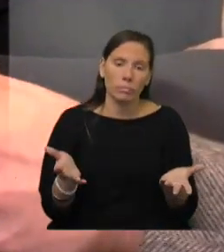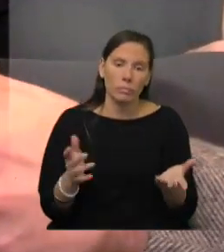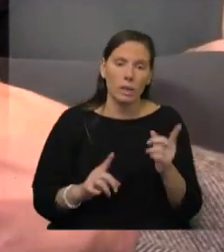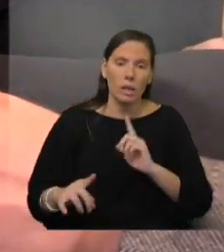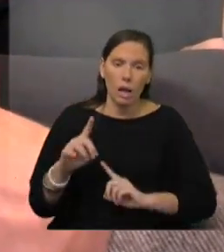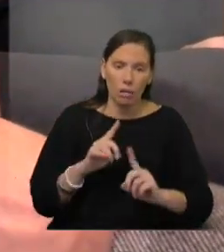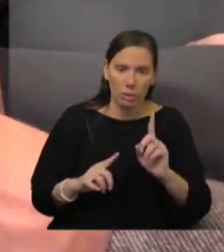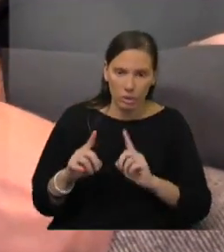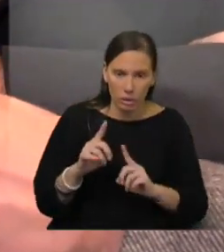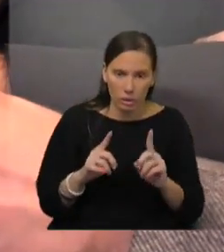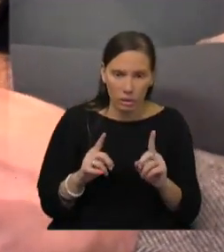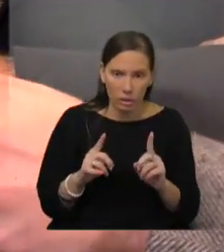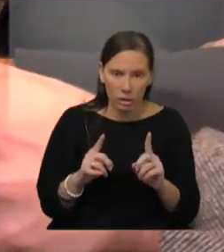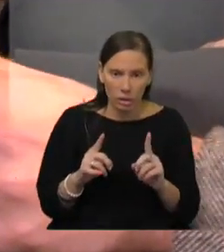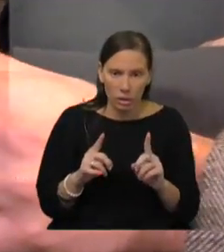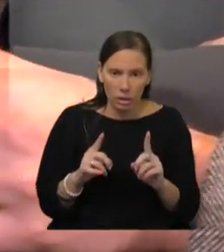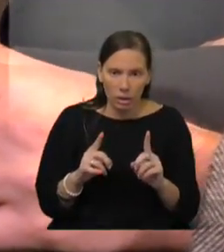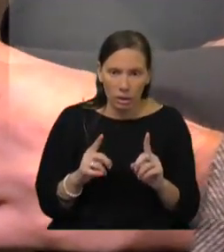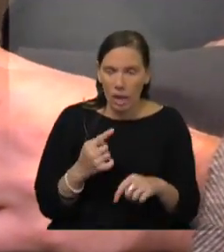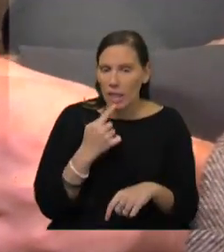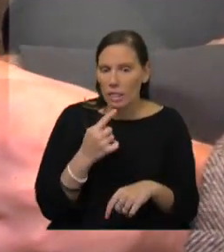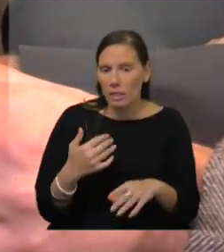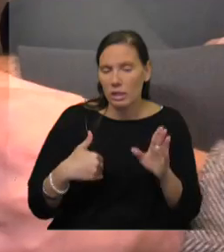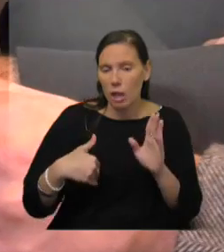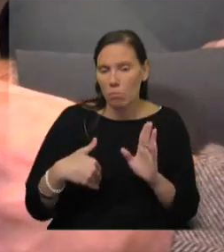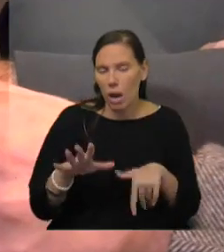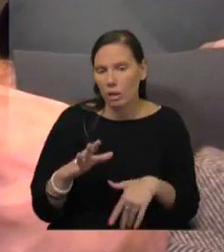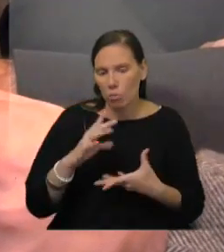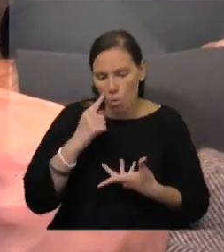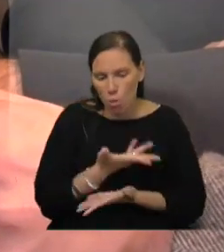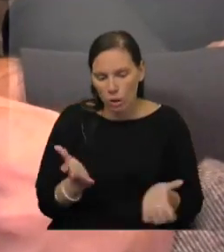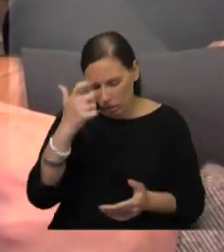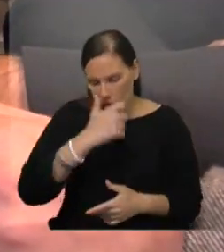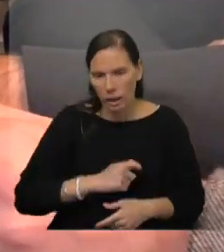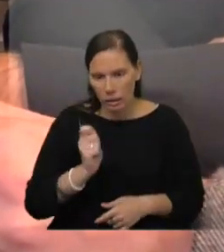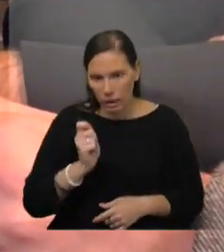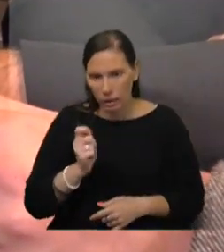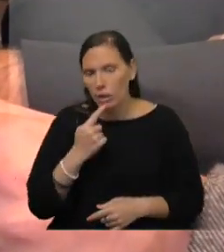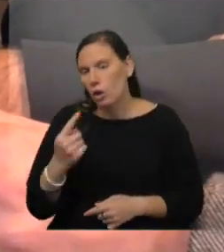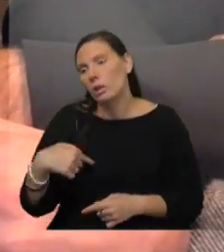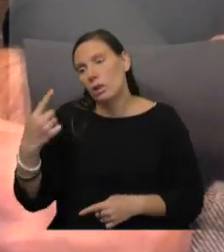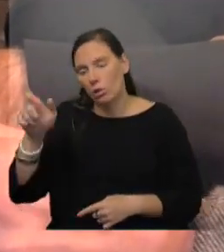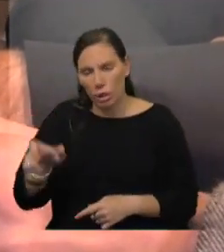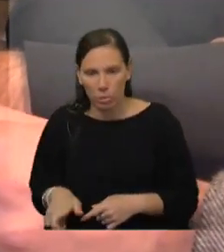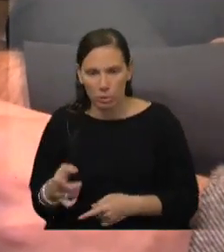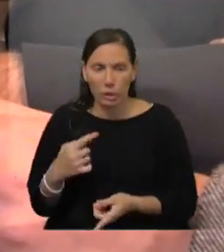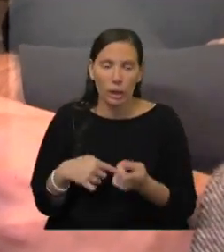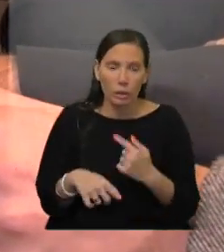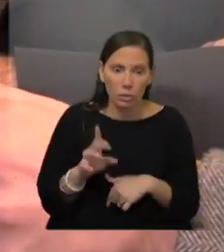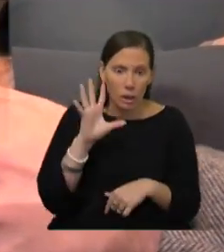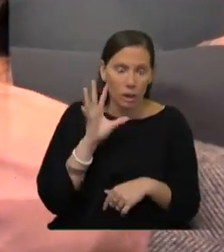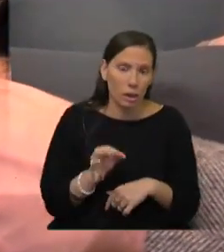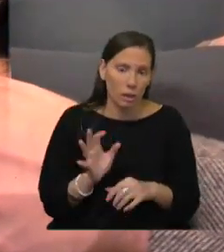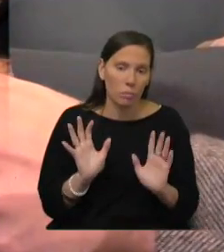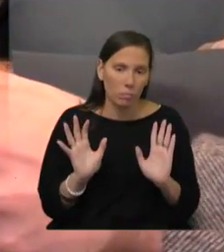veces uno dice más de uno mismo con lo que dice que de los demás no entonces Este me parece